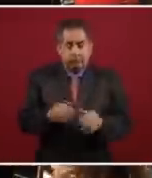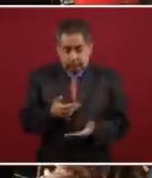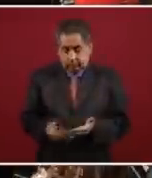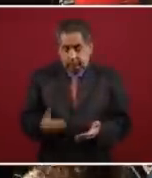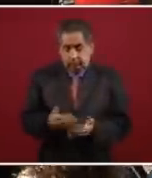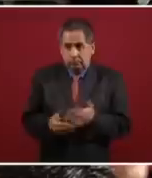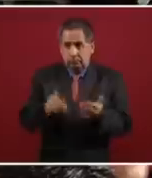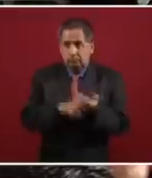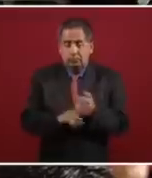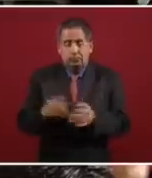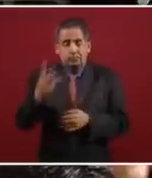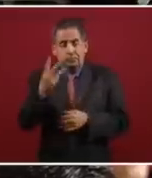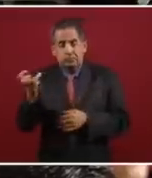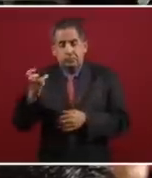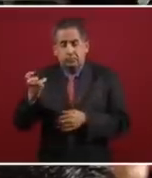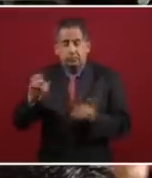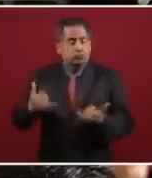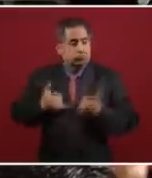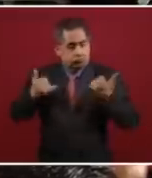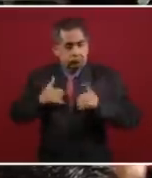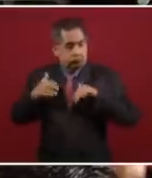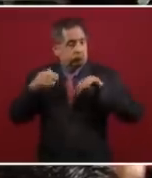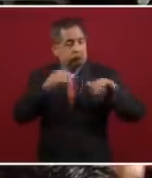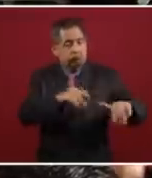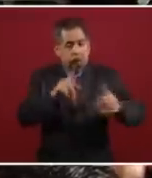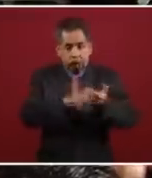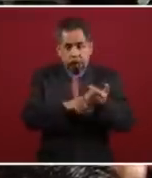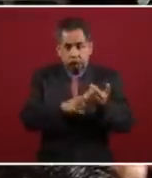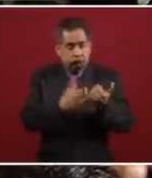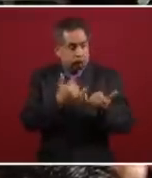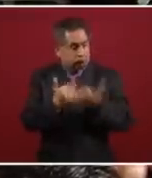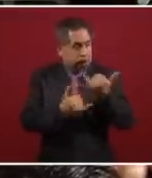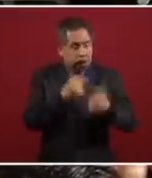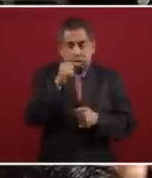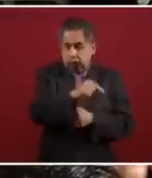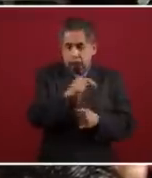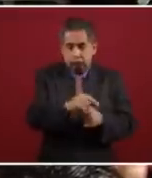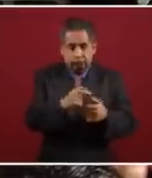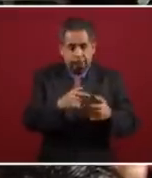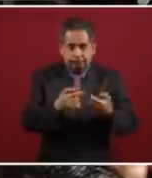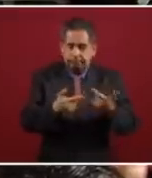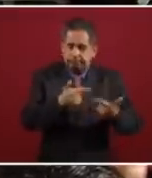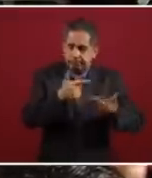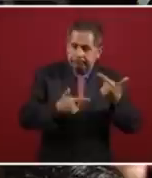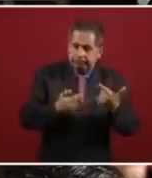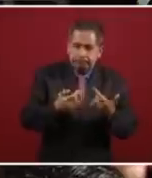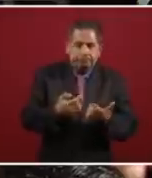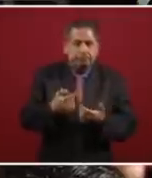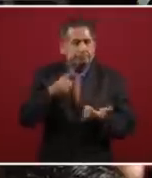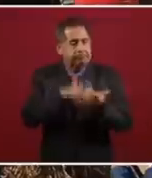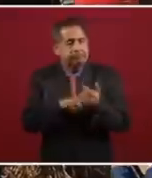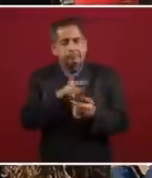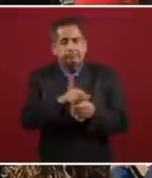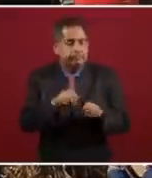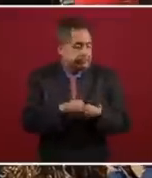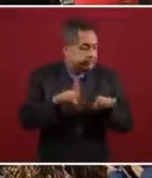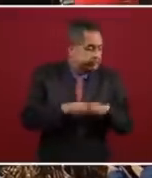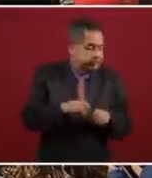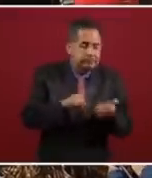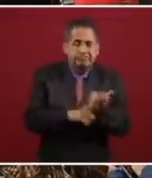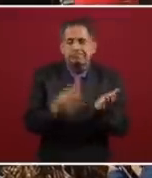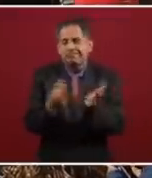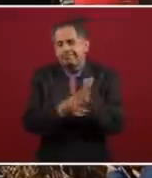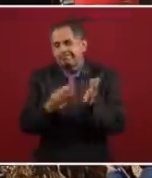hoy son casi 300 los jóvenes que acuden a estas barras, ¿no? Donde su principal equipo está hecho prácticamente de